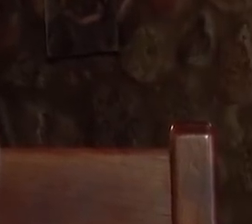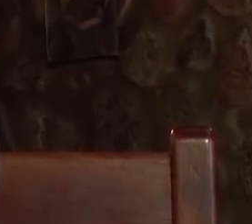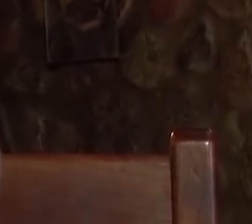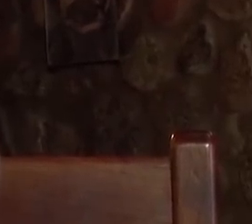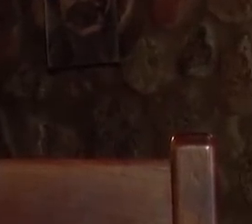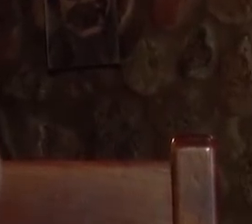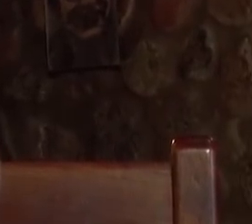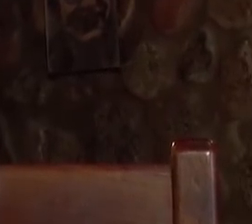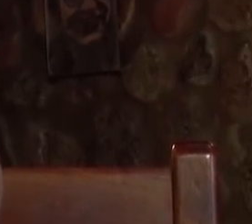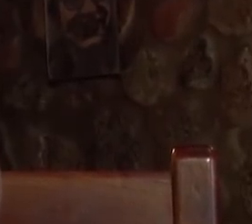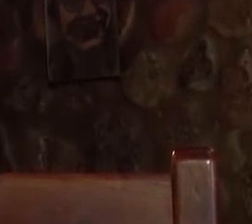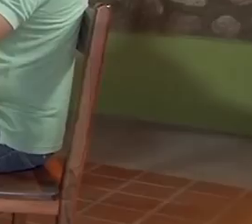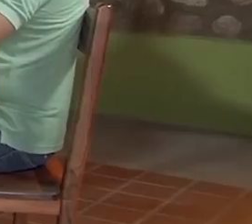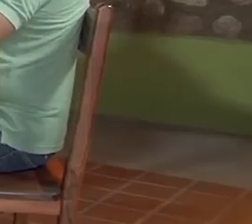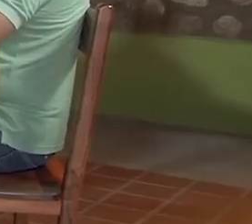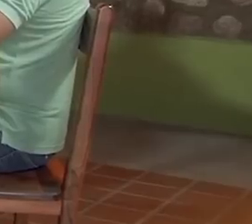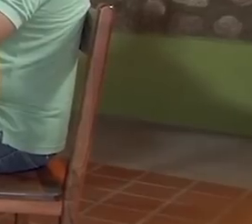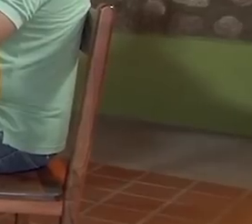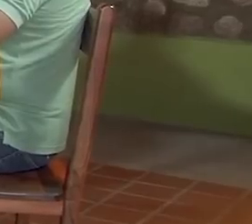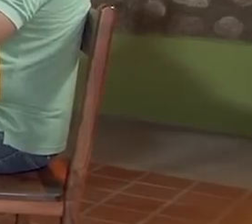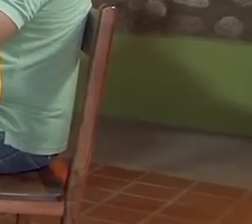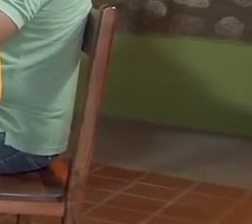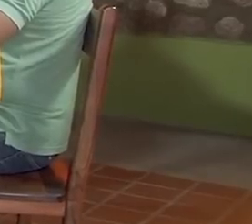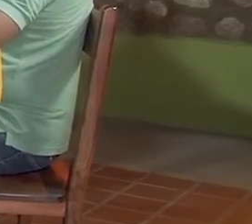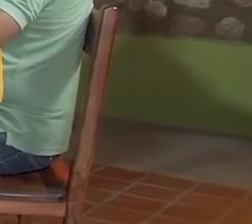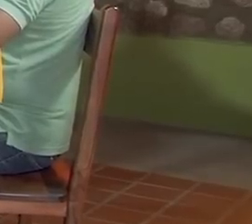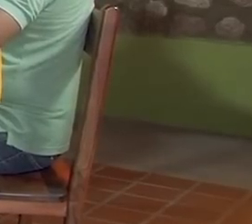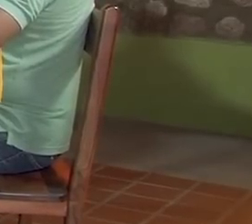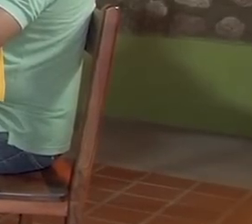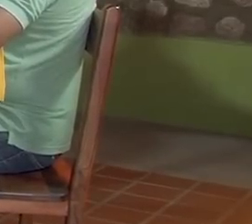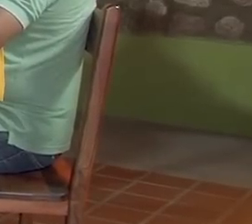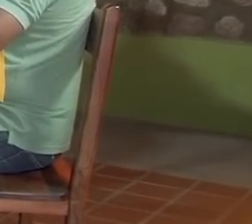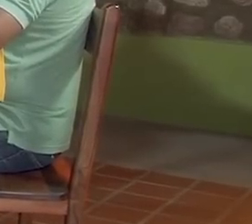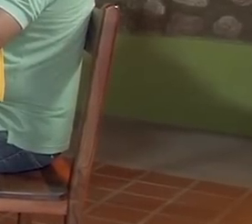la buena noticia.